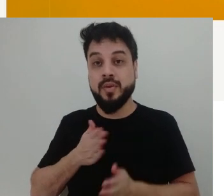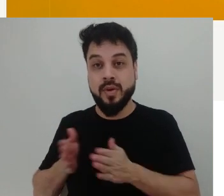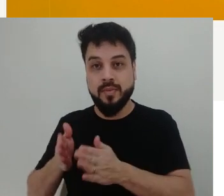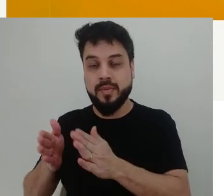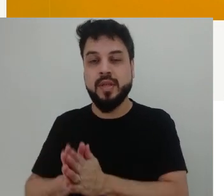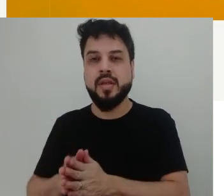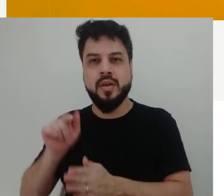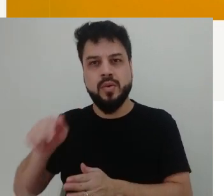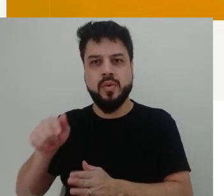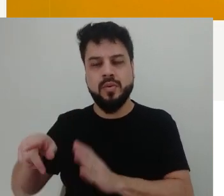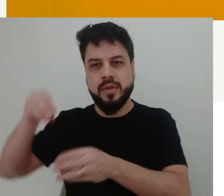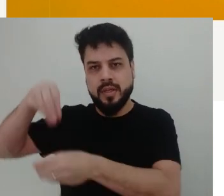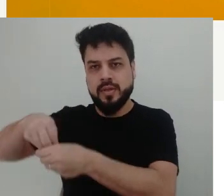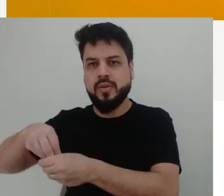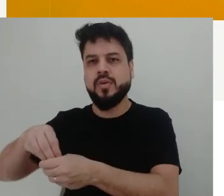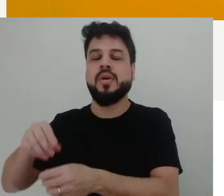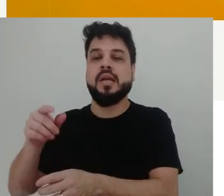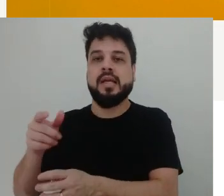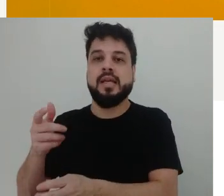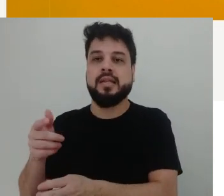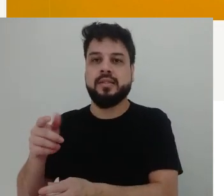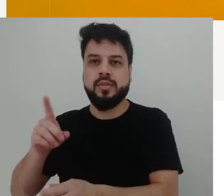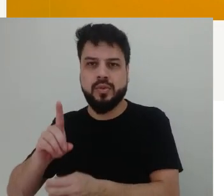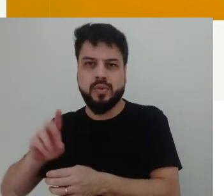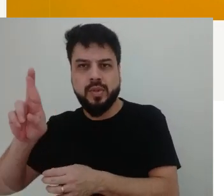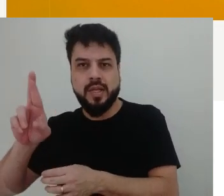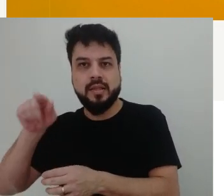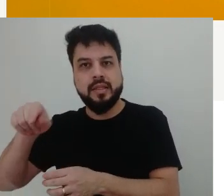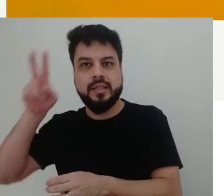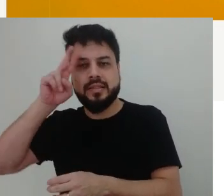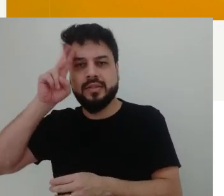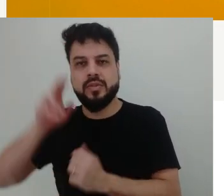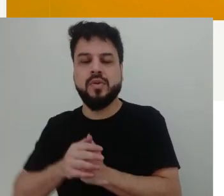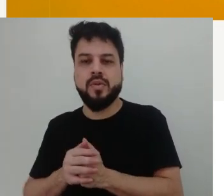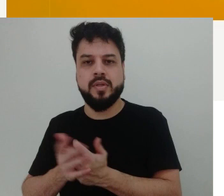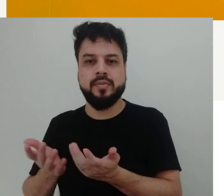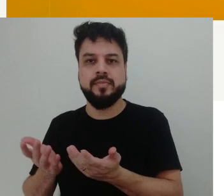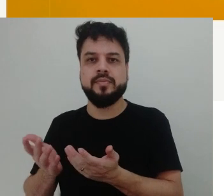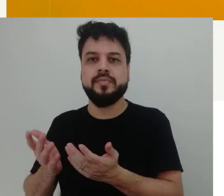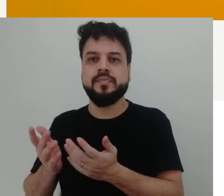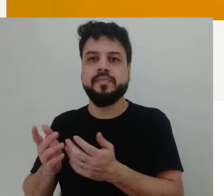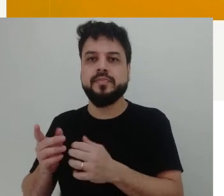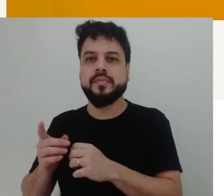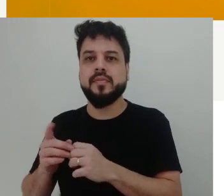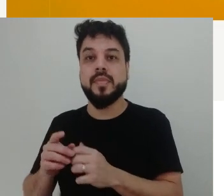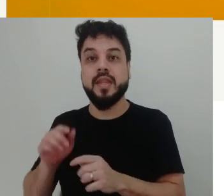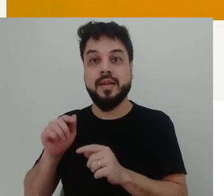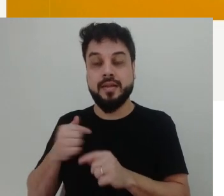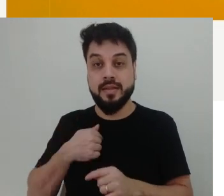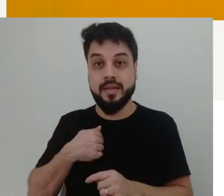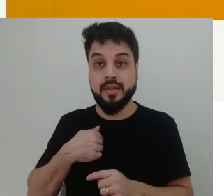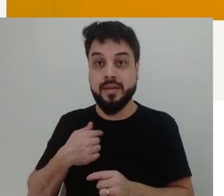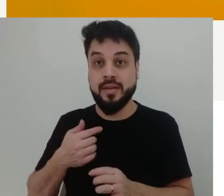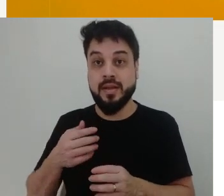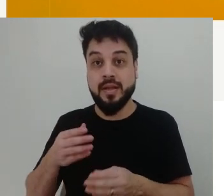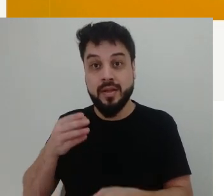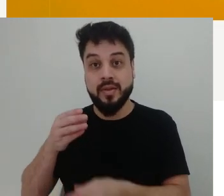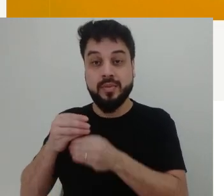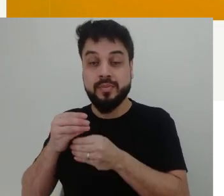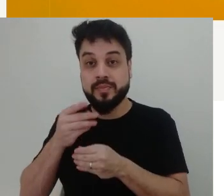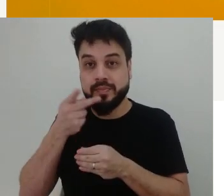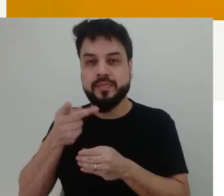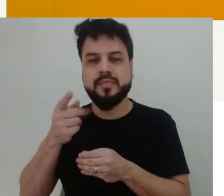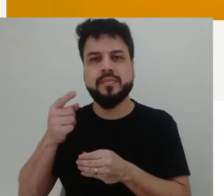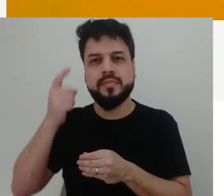son un lugar importantísimo de reflexión y de creación de pensamiento, ¿verdad? Entonces,